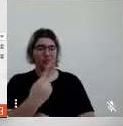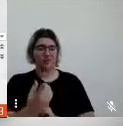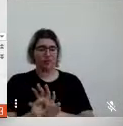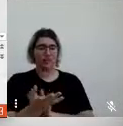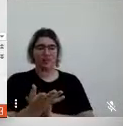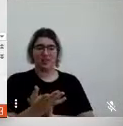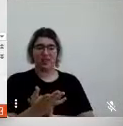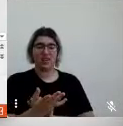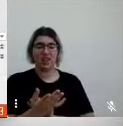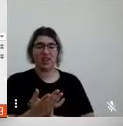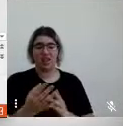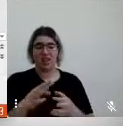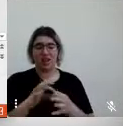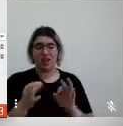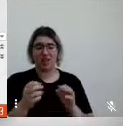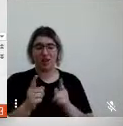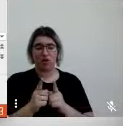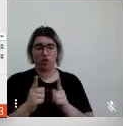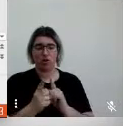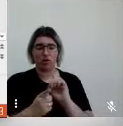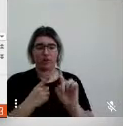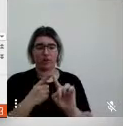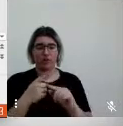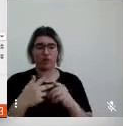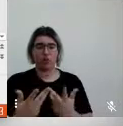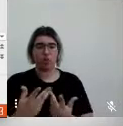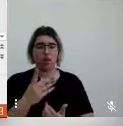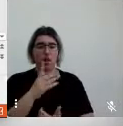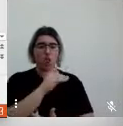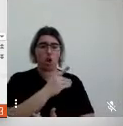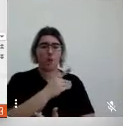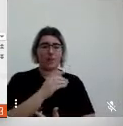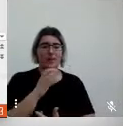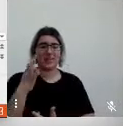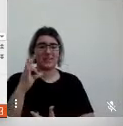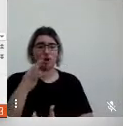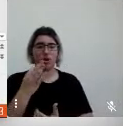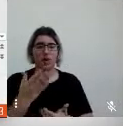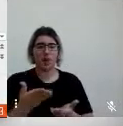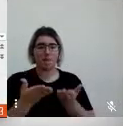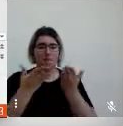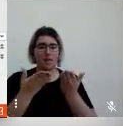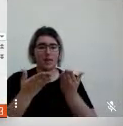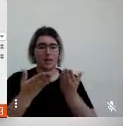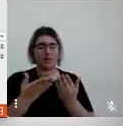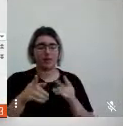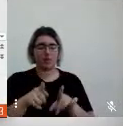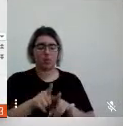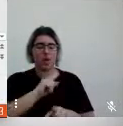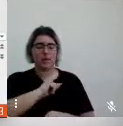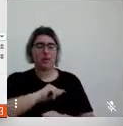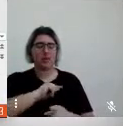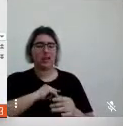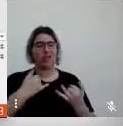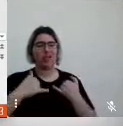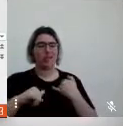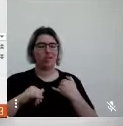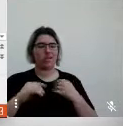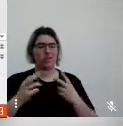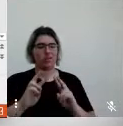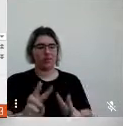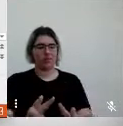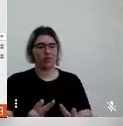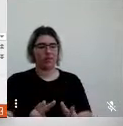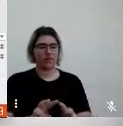cadena corta, para aumentar la dopamina y la serotonina y tener la sensación de recompensa, que es lo que genera el aumento